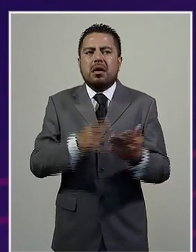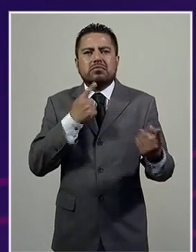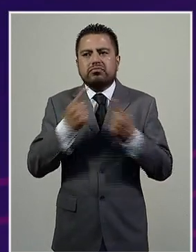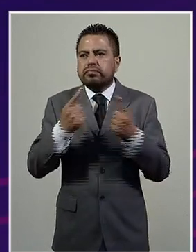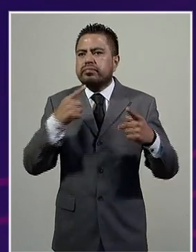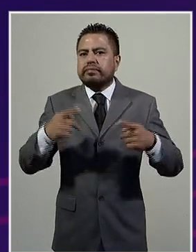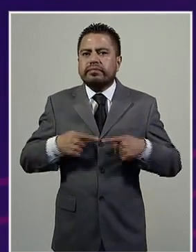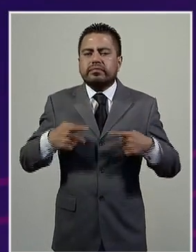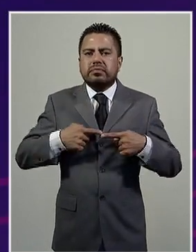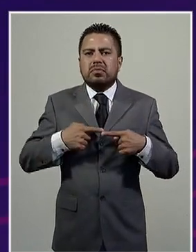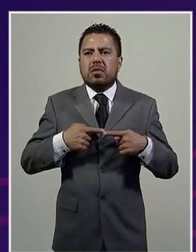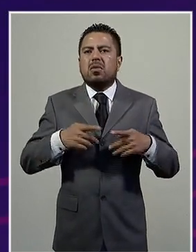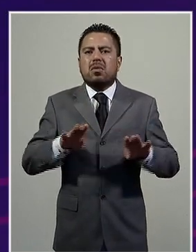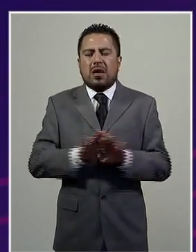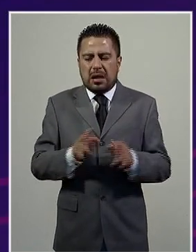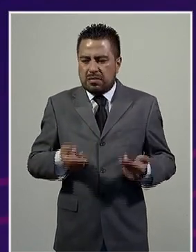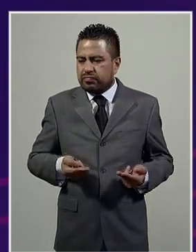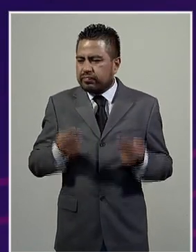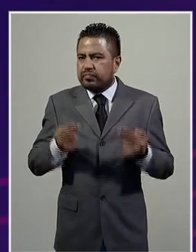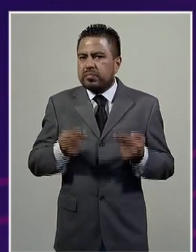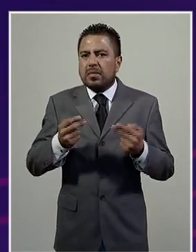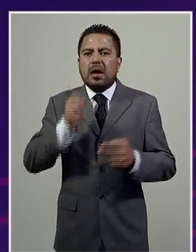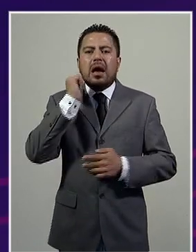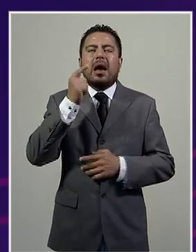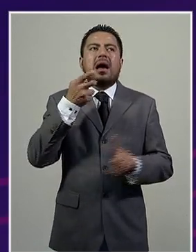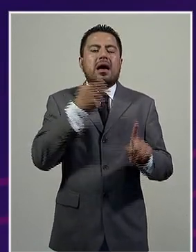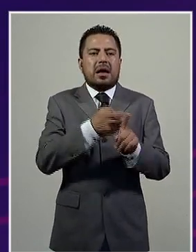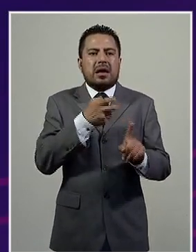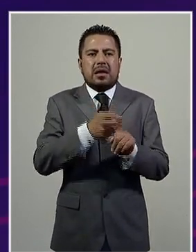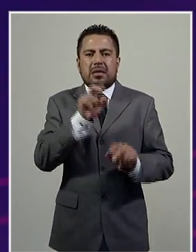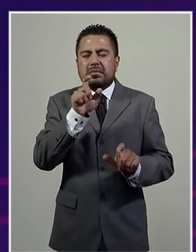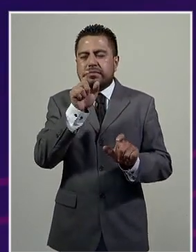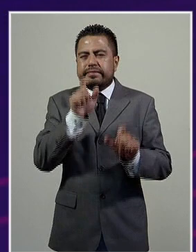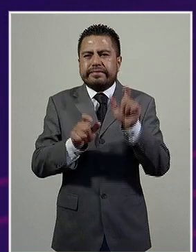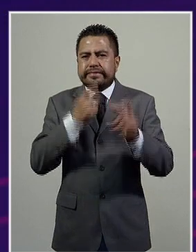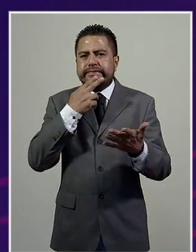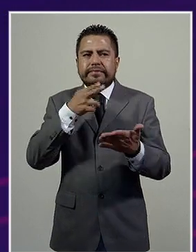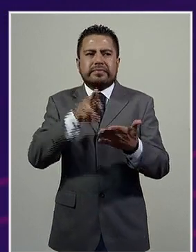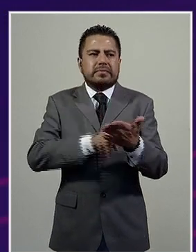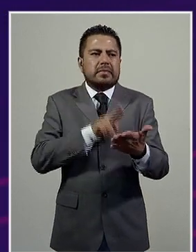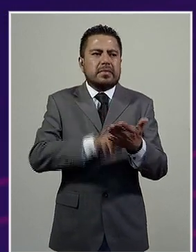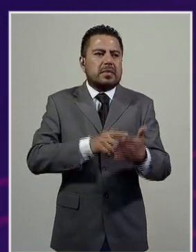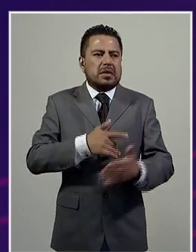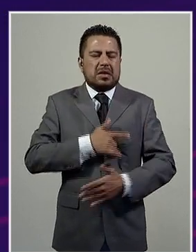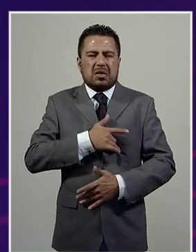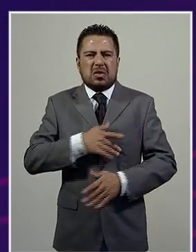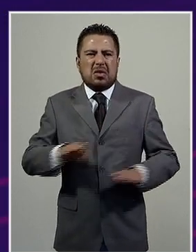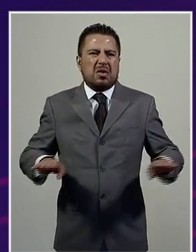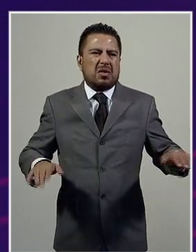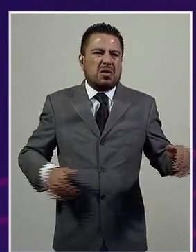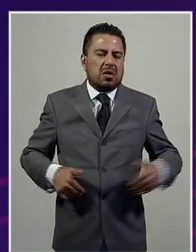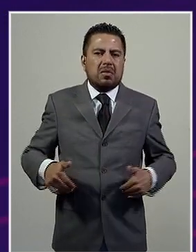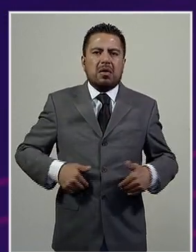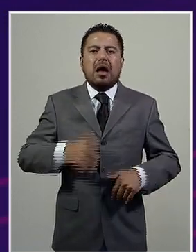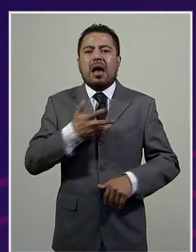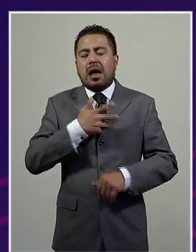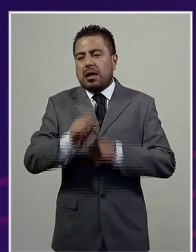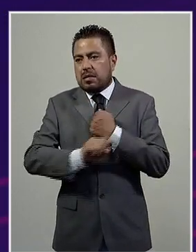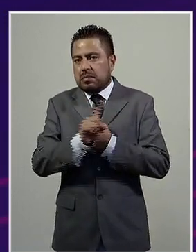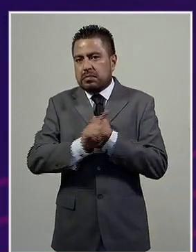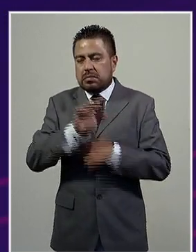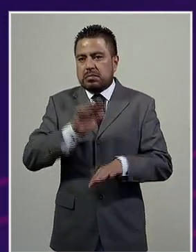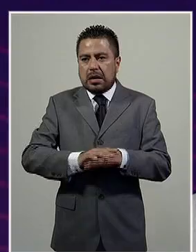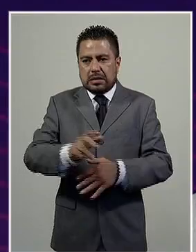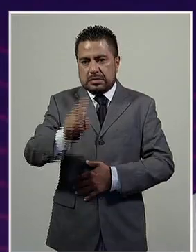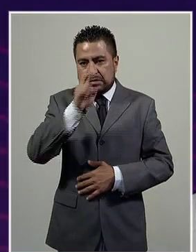con el público, con el cliente, aquello estereotípico con lo que nos sentimos cómodos. Cómodos, exacto. Y hay un problema muy serio,